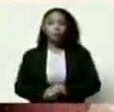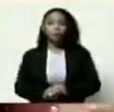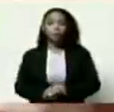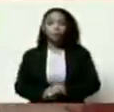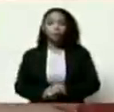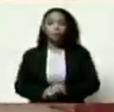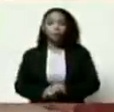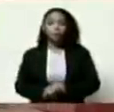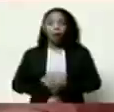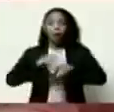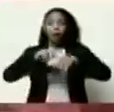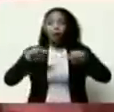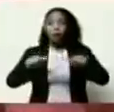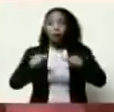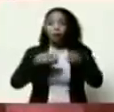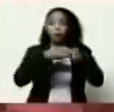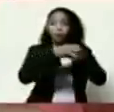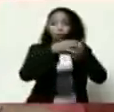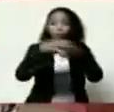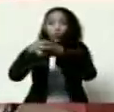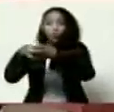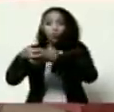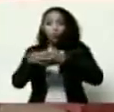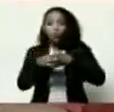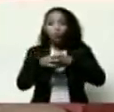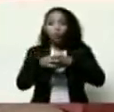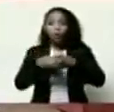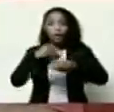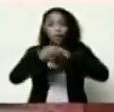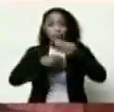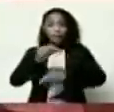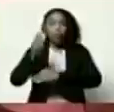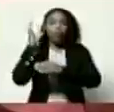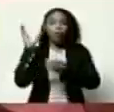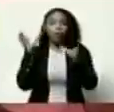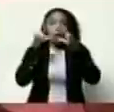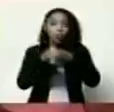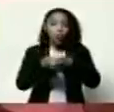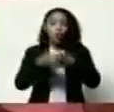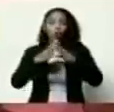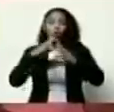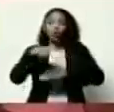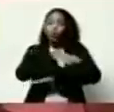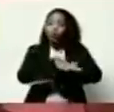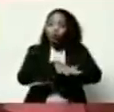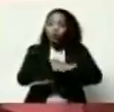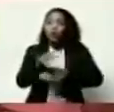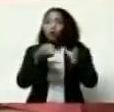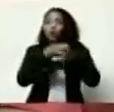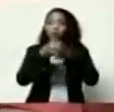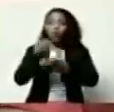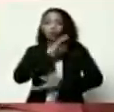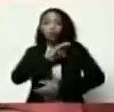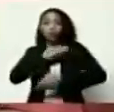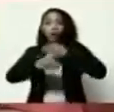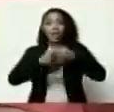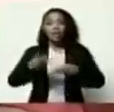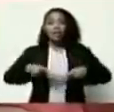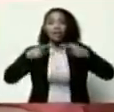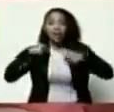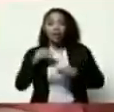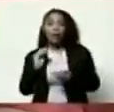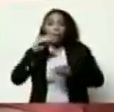por territorios y por sectores. Hicimos un Congreso donde los sectores sociales que hacen vida en el país fueron